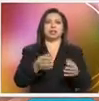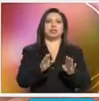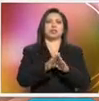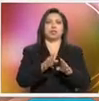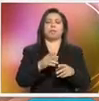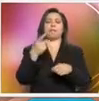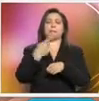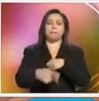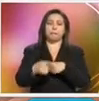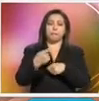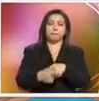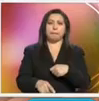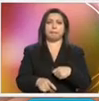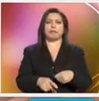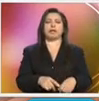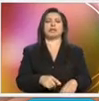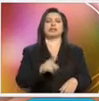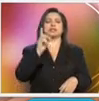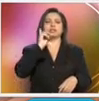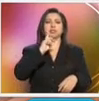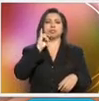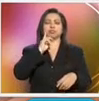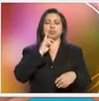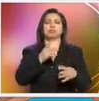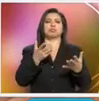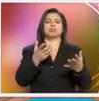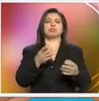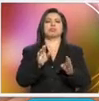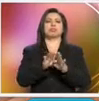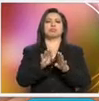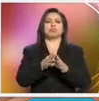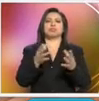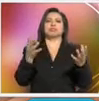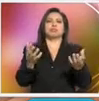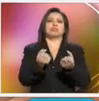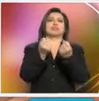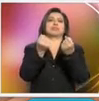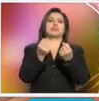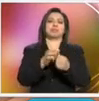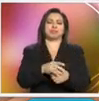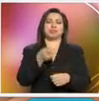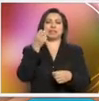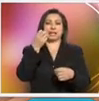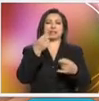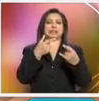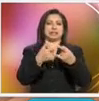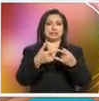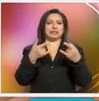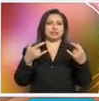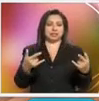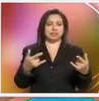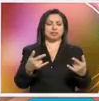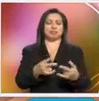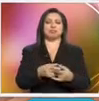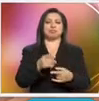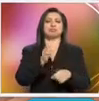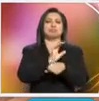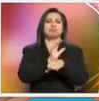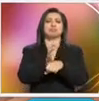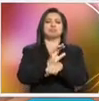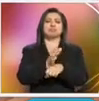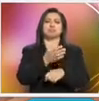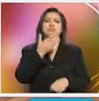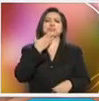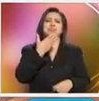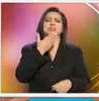una boya que está al lado o a la playa, es donde vamos a ir descubriendo mucho de la historia de esta chica. La película está muy